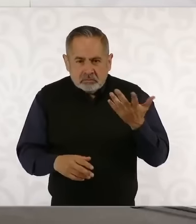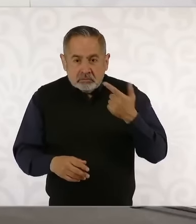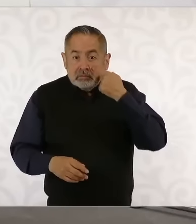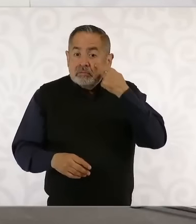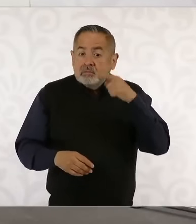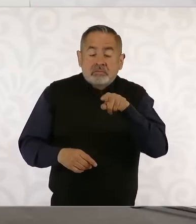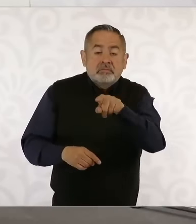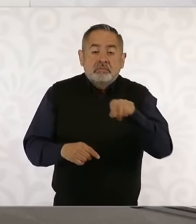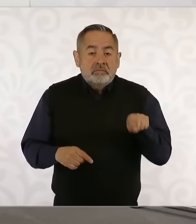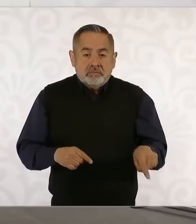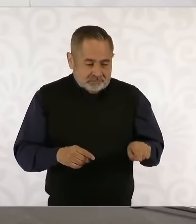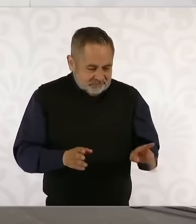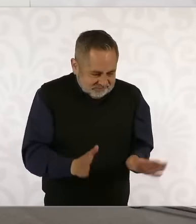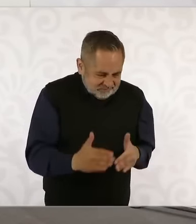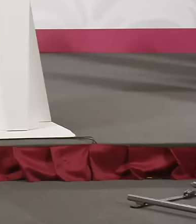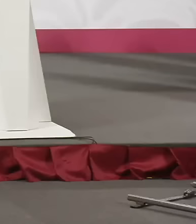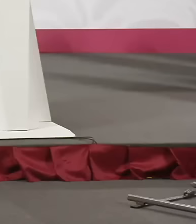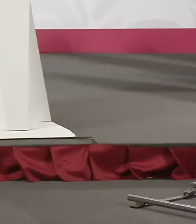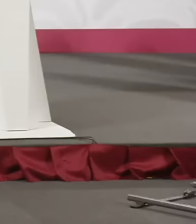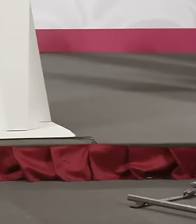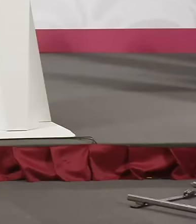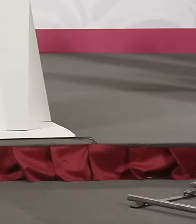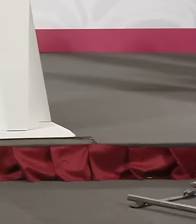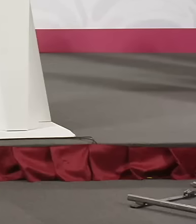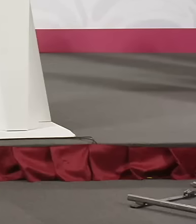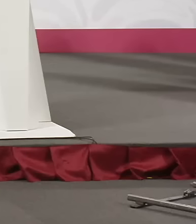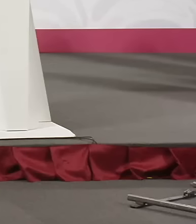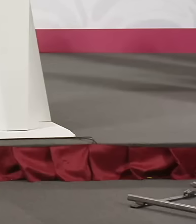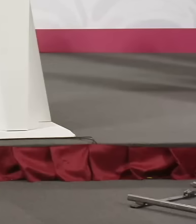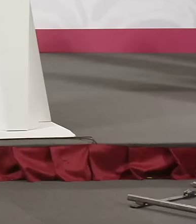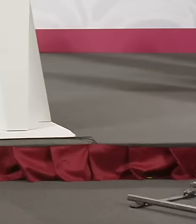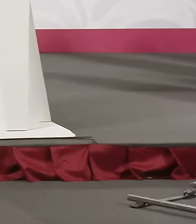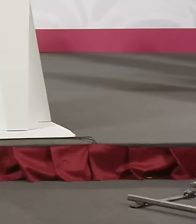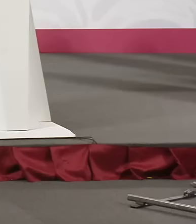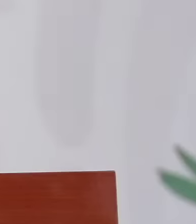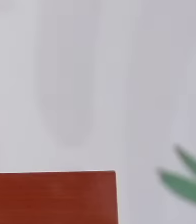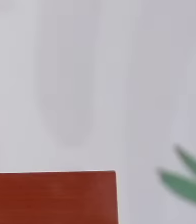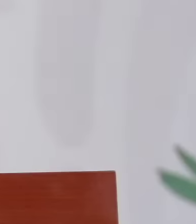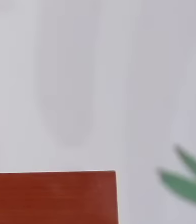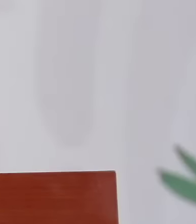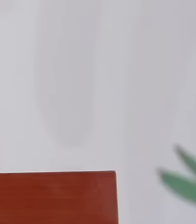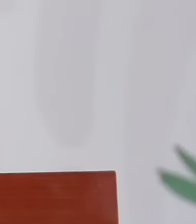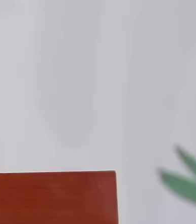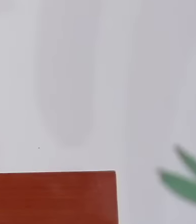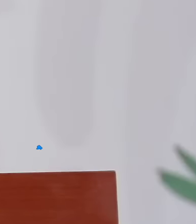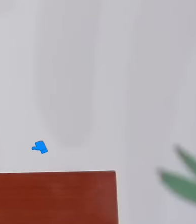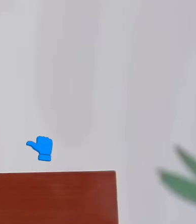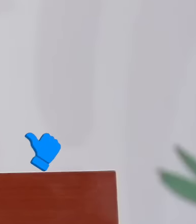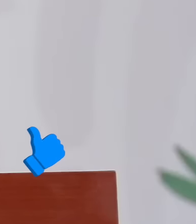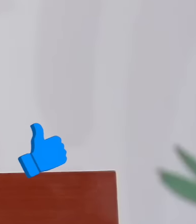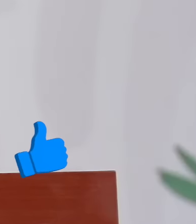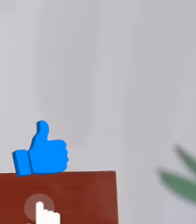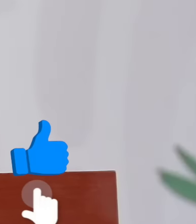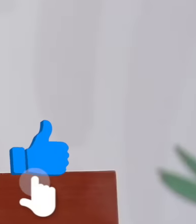los bloques del Zócalo, los rompieron y con piedras